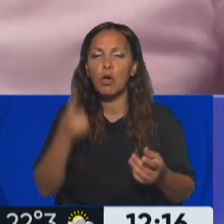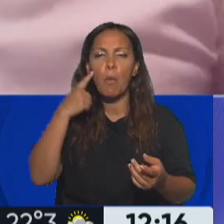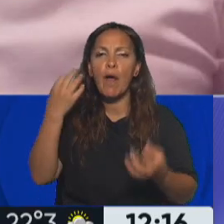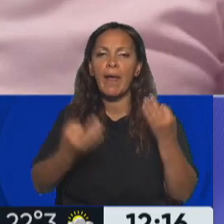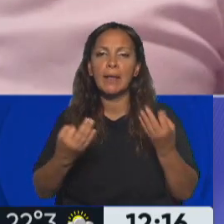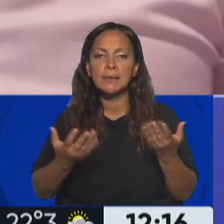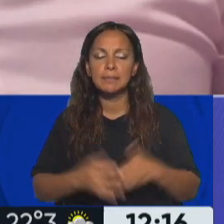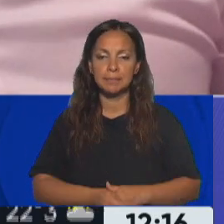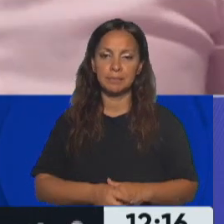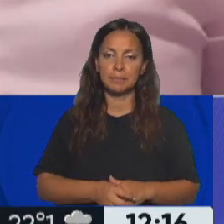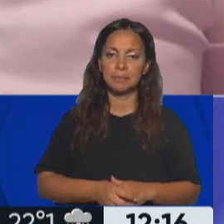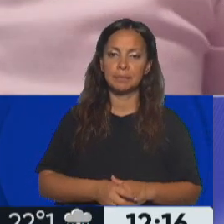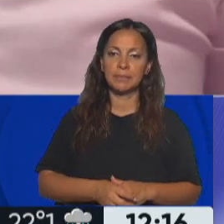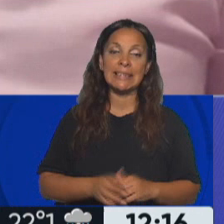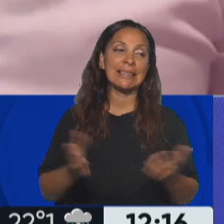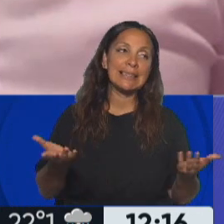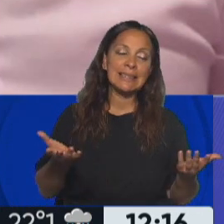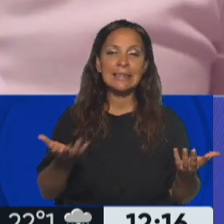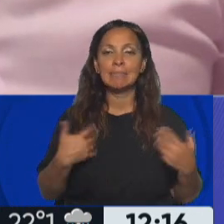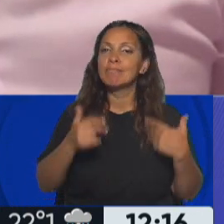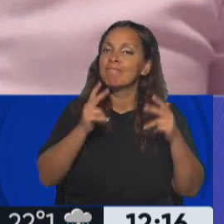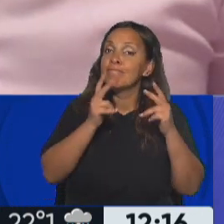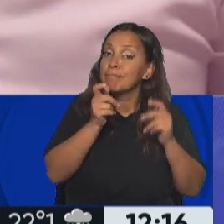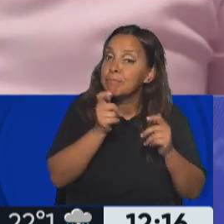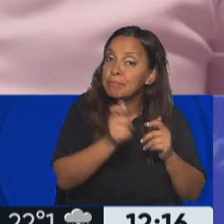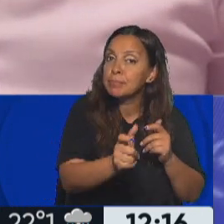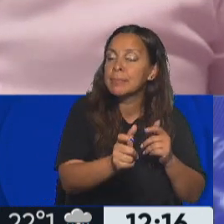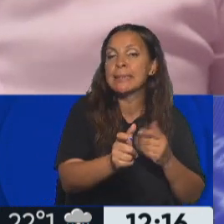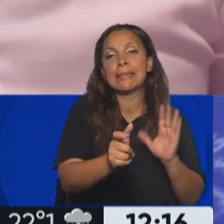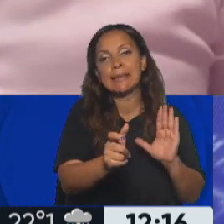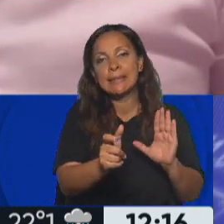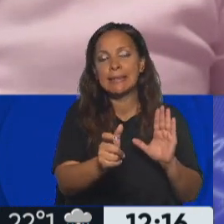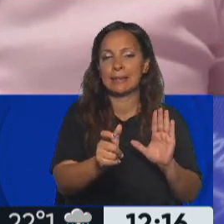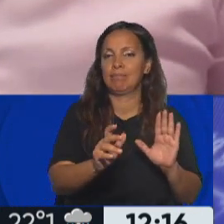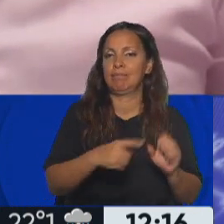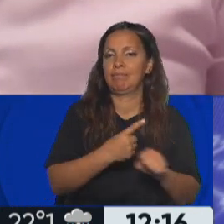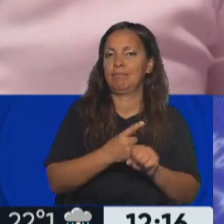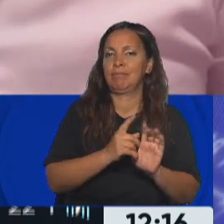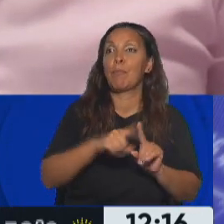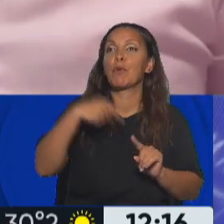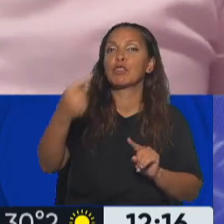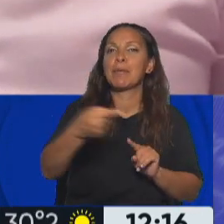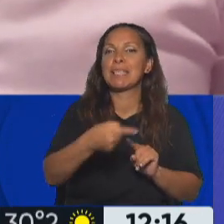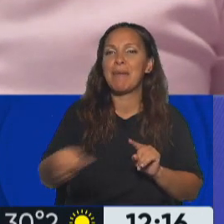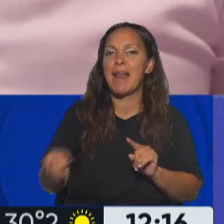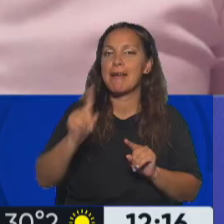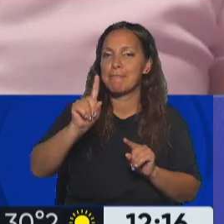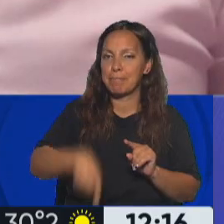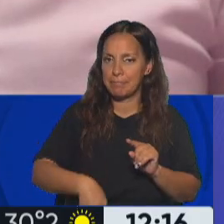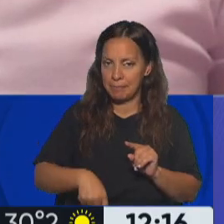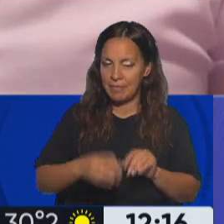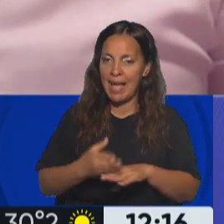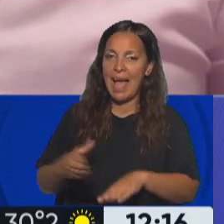A ver, sería muy prematuro que te diga cómo será el comportamiento la semana que viene. Creo que